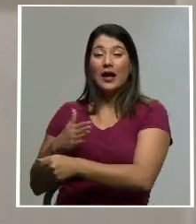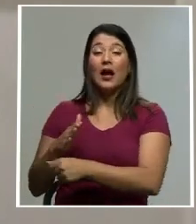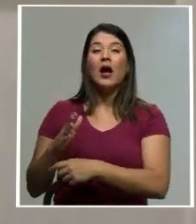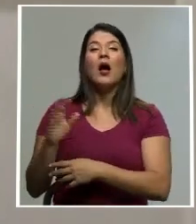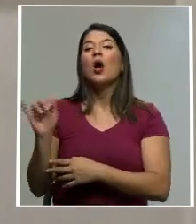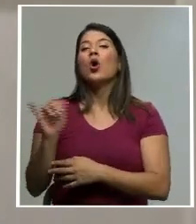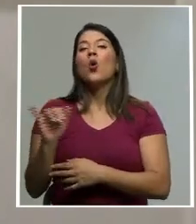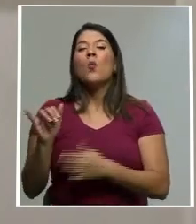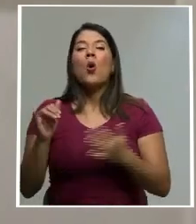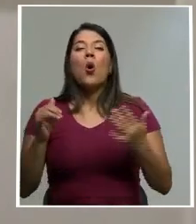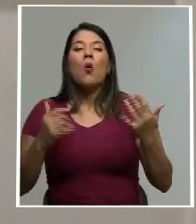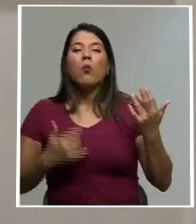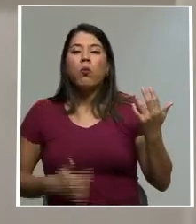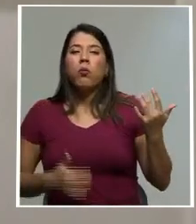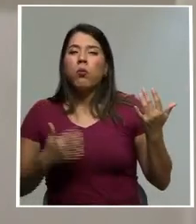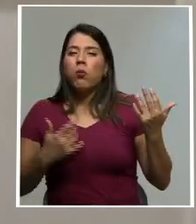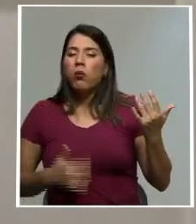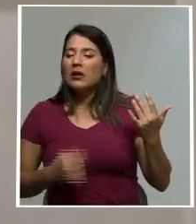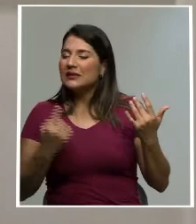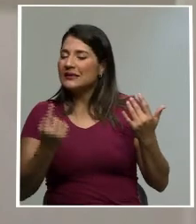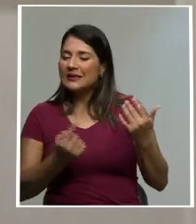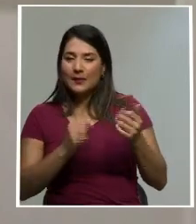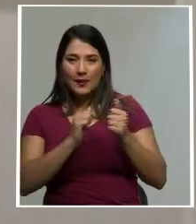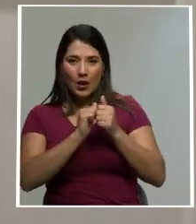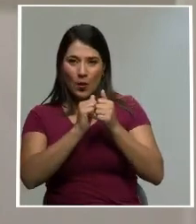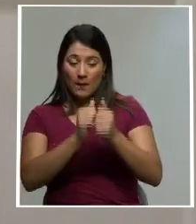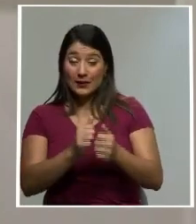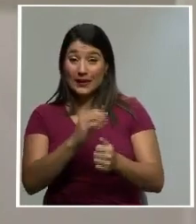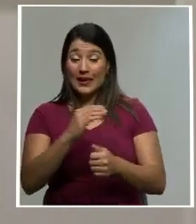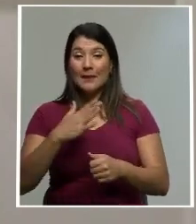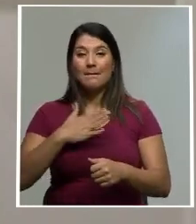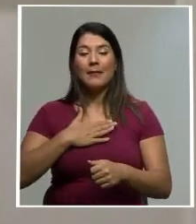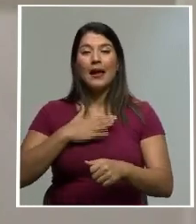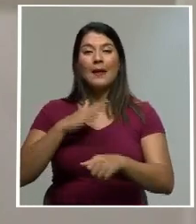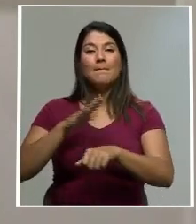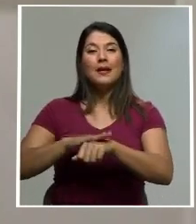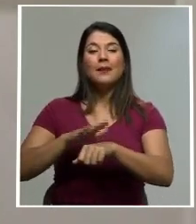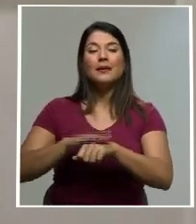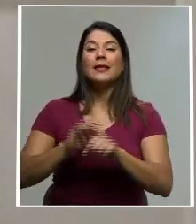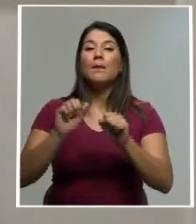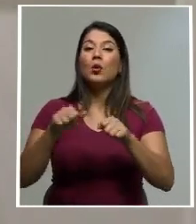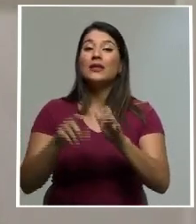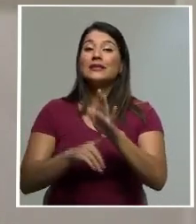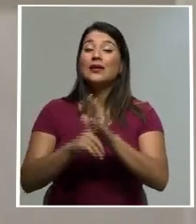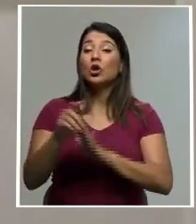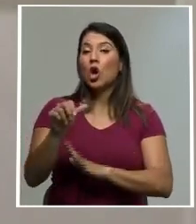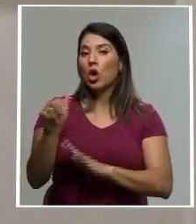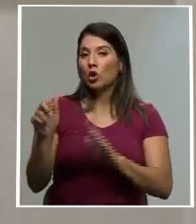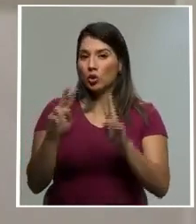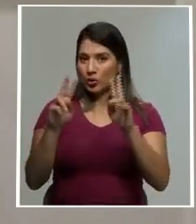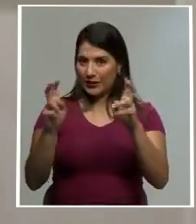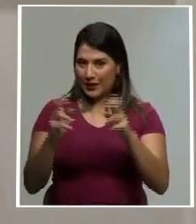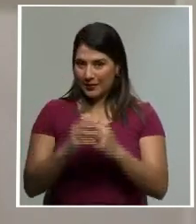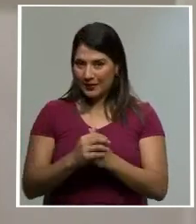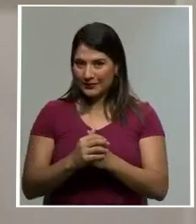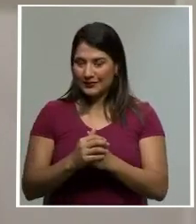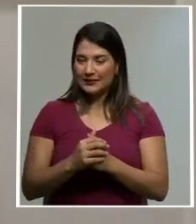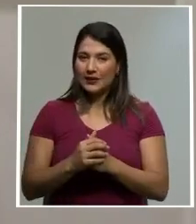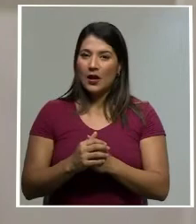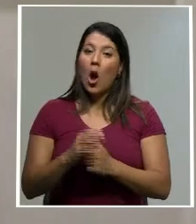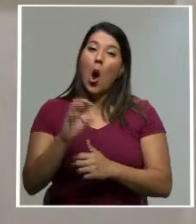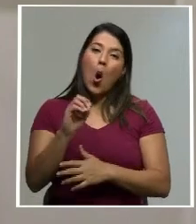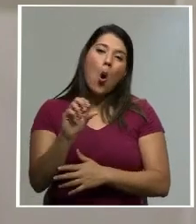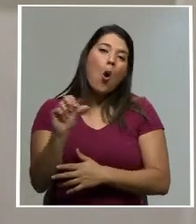bajo, ¿verdad? El que siempre está ahí presente y me permite desarrollar otros temas, o sea, en este caso serían como otros